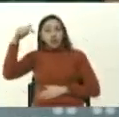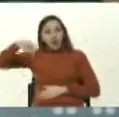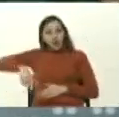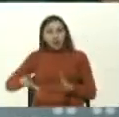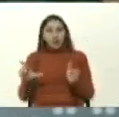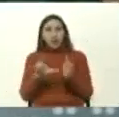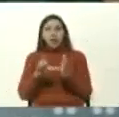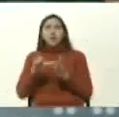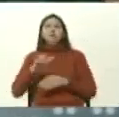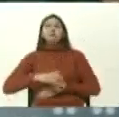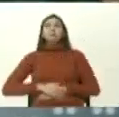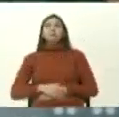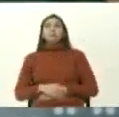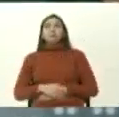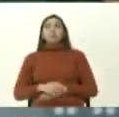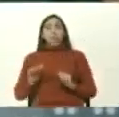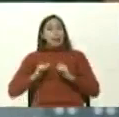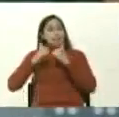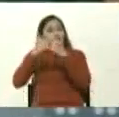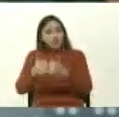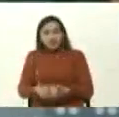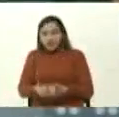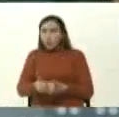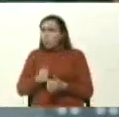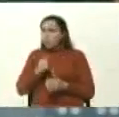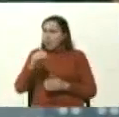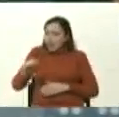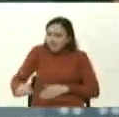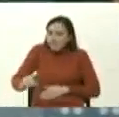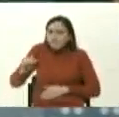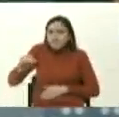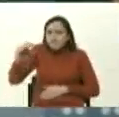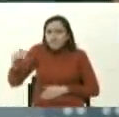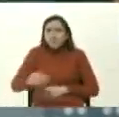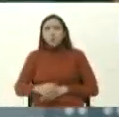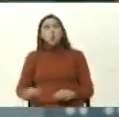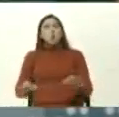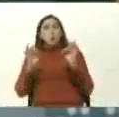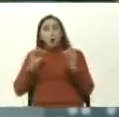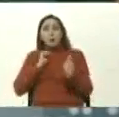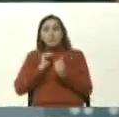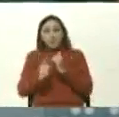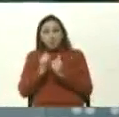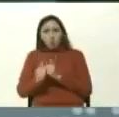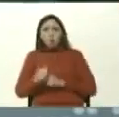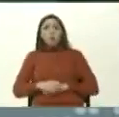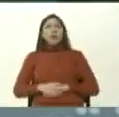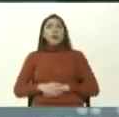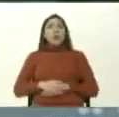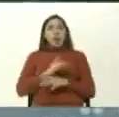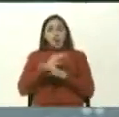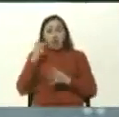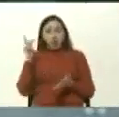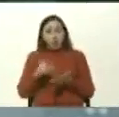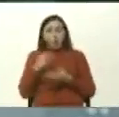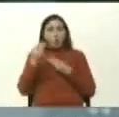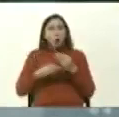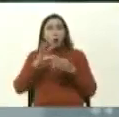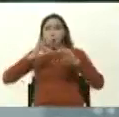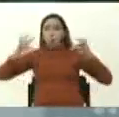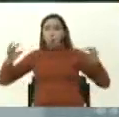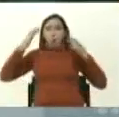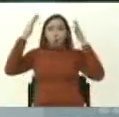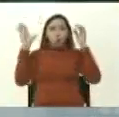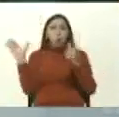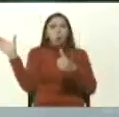Talento Deportivo, que empecemos desde muy pequeño por una especialidad deportiva y logremos el sueño olímpico. Lo